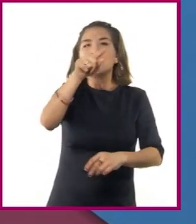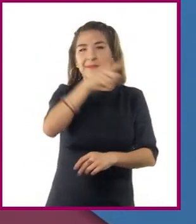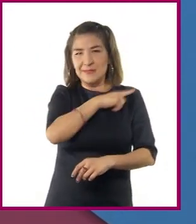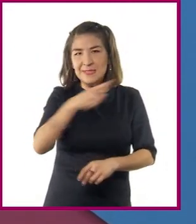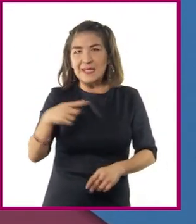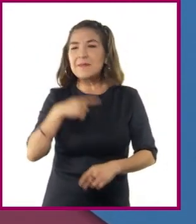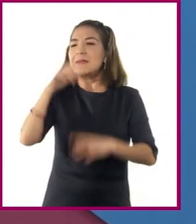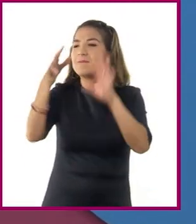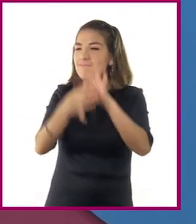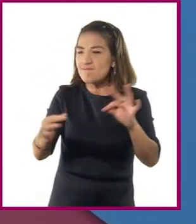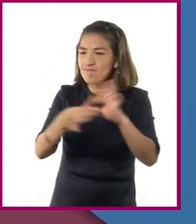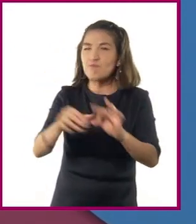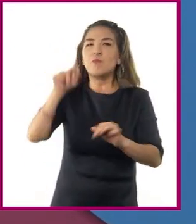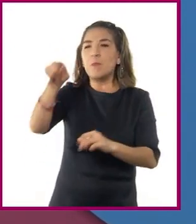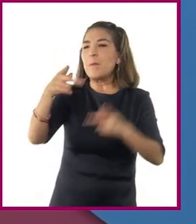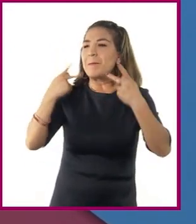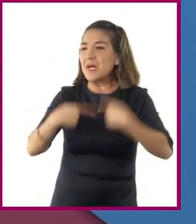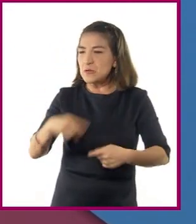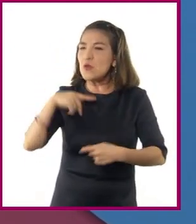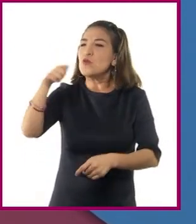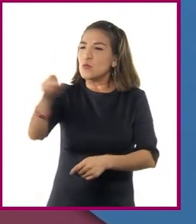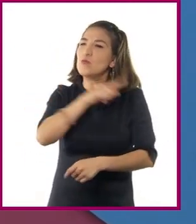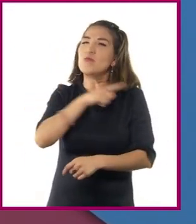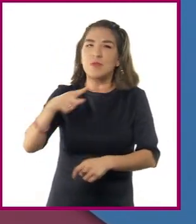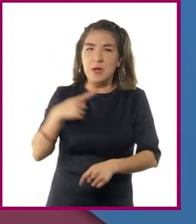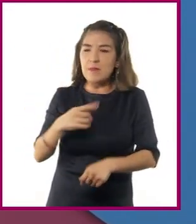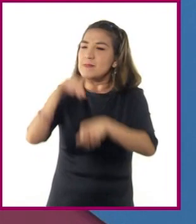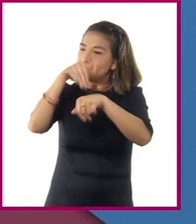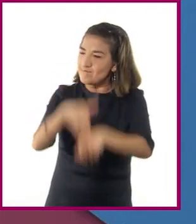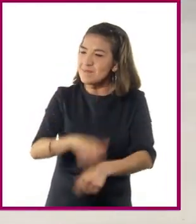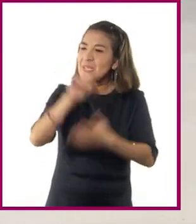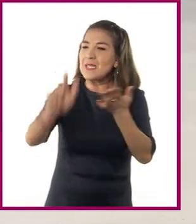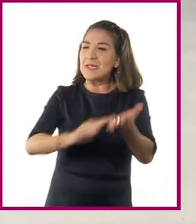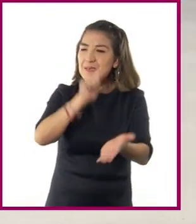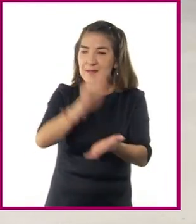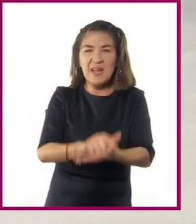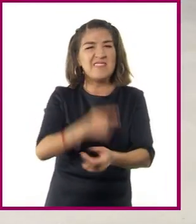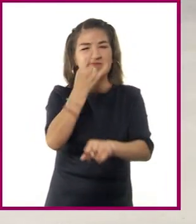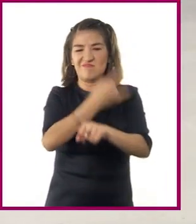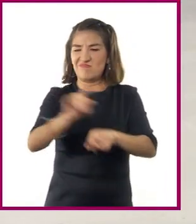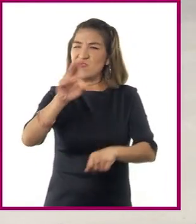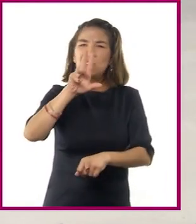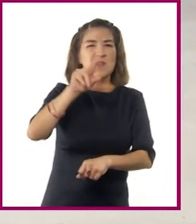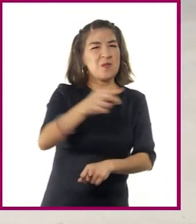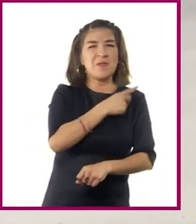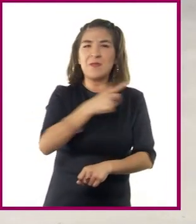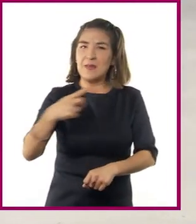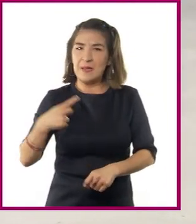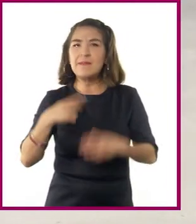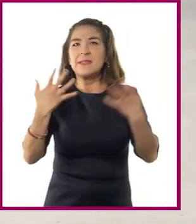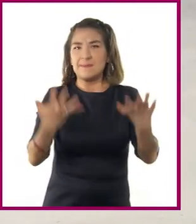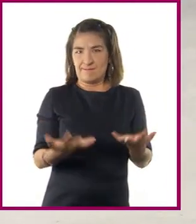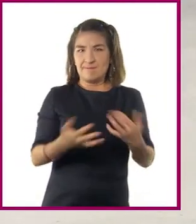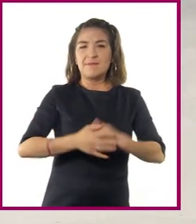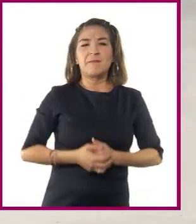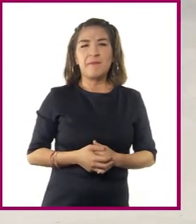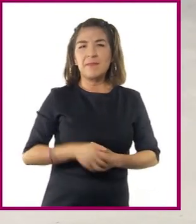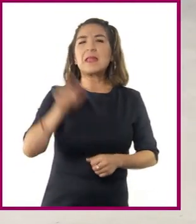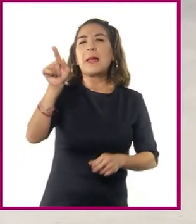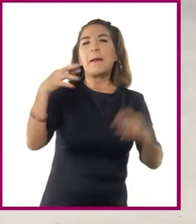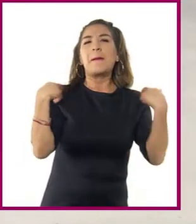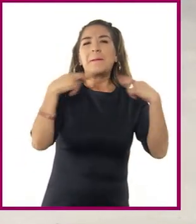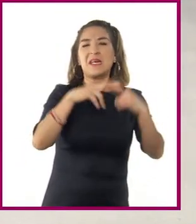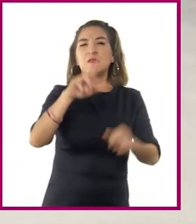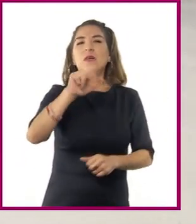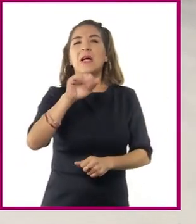que es mejor respetar las leyes que incumplirlas? El maestro Ramón Fernando Fierro nos da algunas